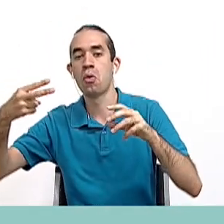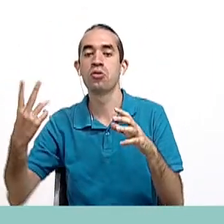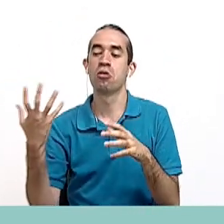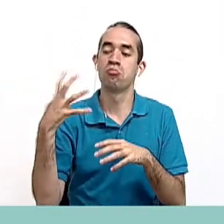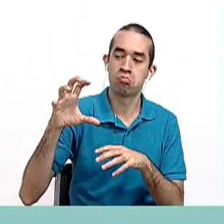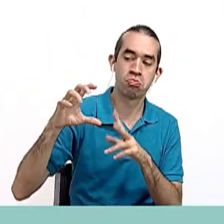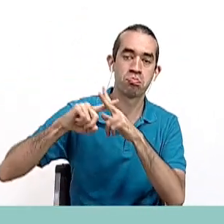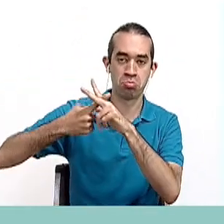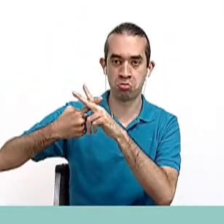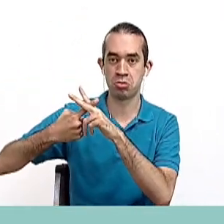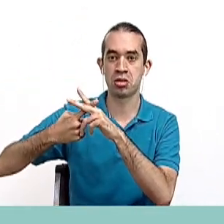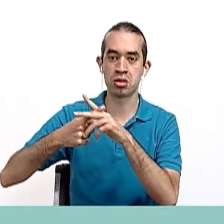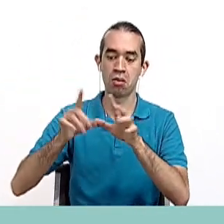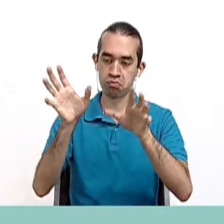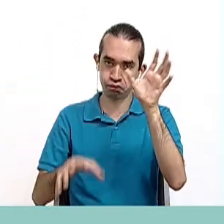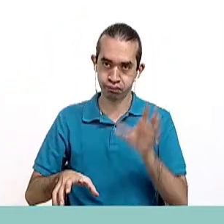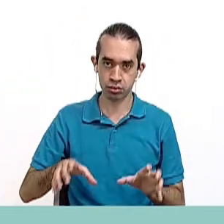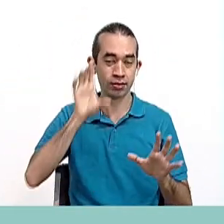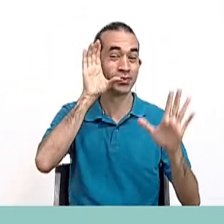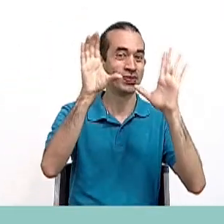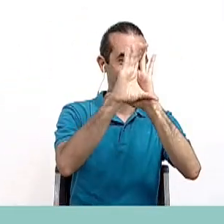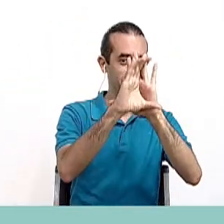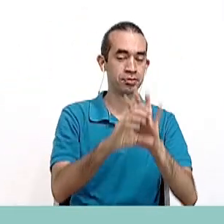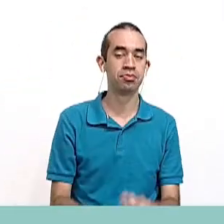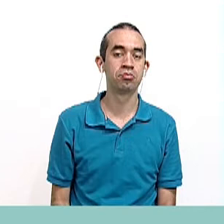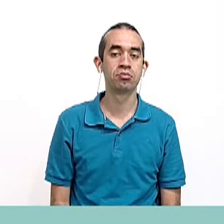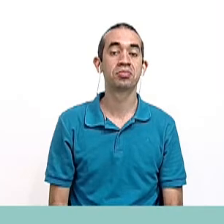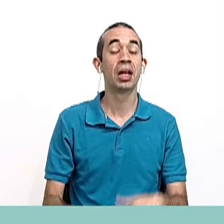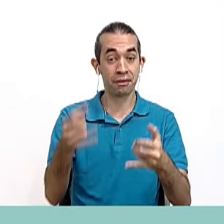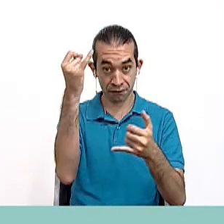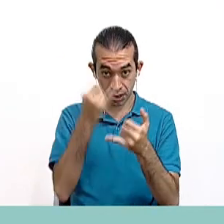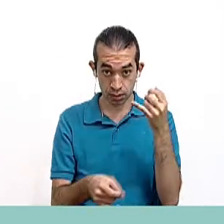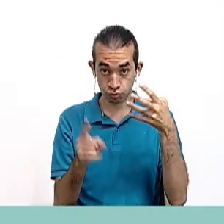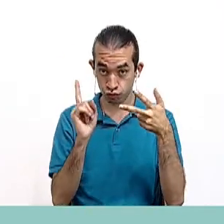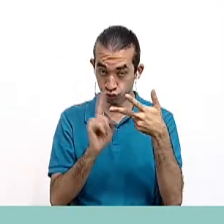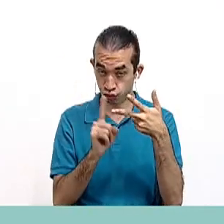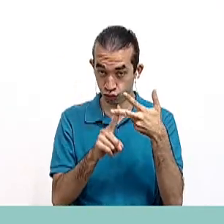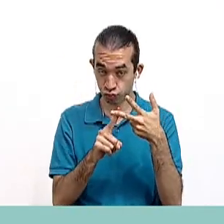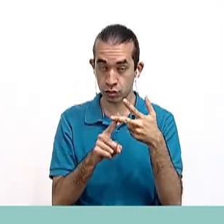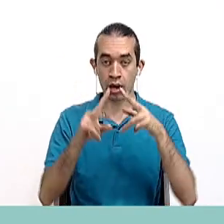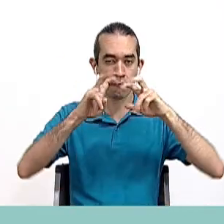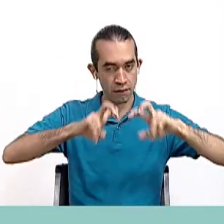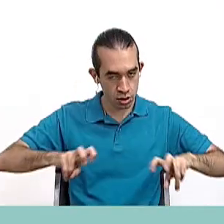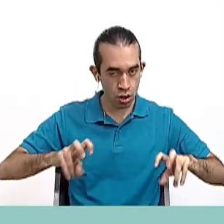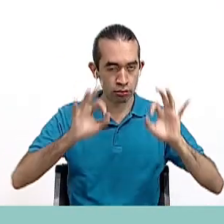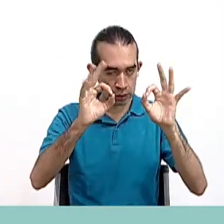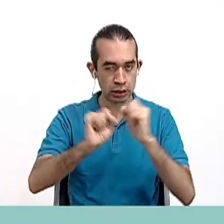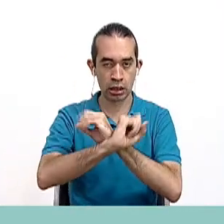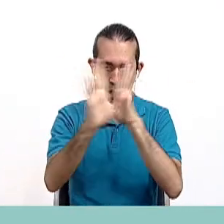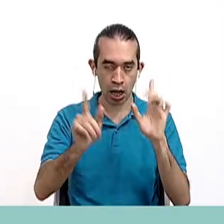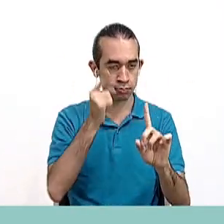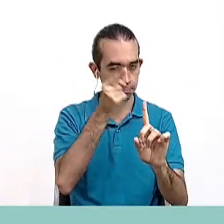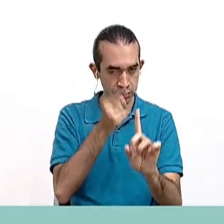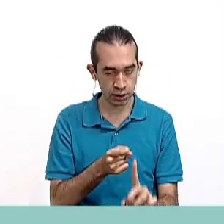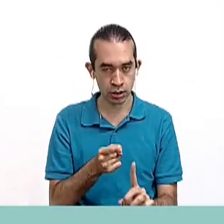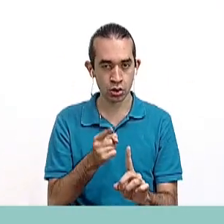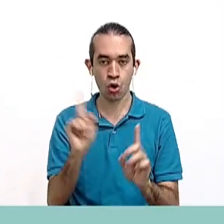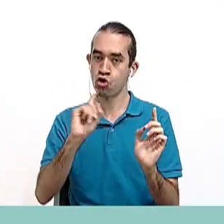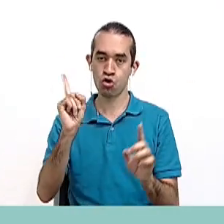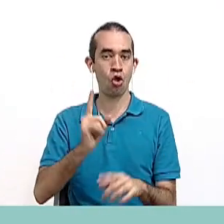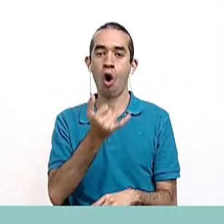Finalmente, la revisión, corroborar que todo esté claro, preciso y sin errores de ortografía. Muy